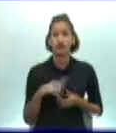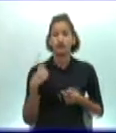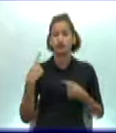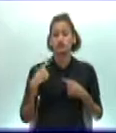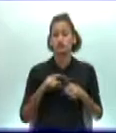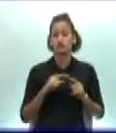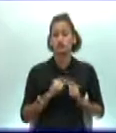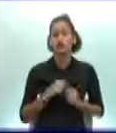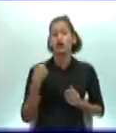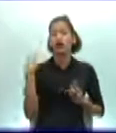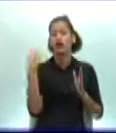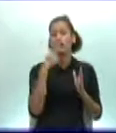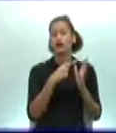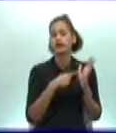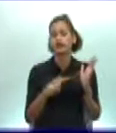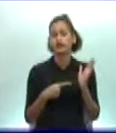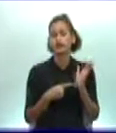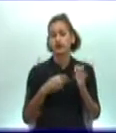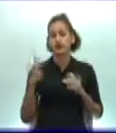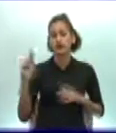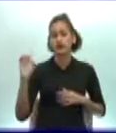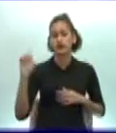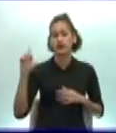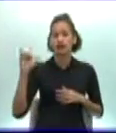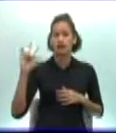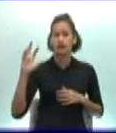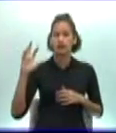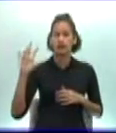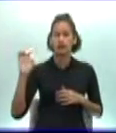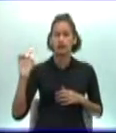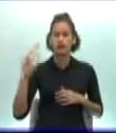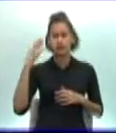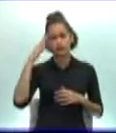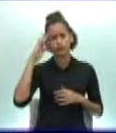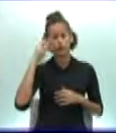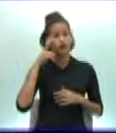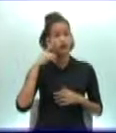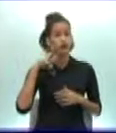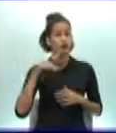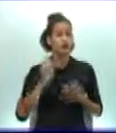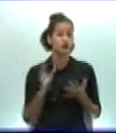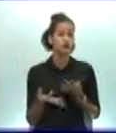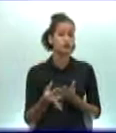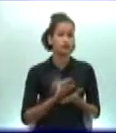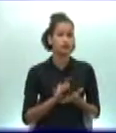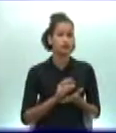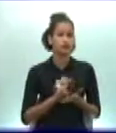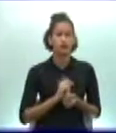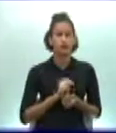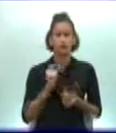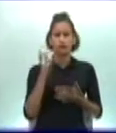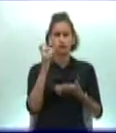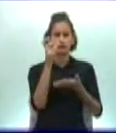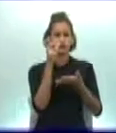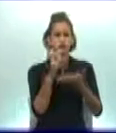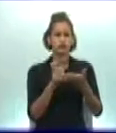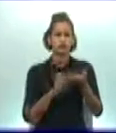cubano. Por favor, busquen en qué página se encuentran en el índice del libro.